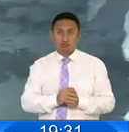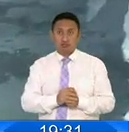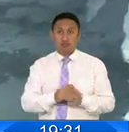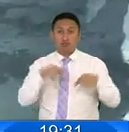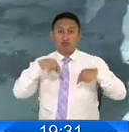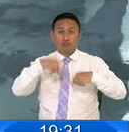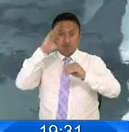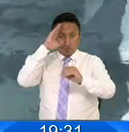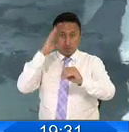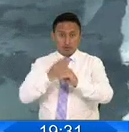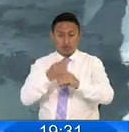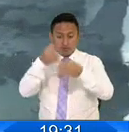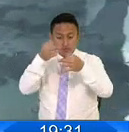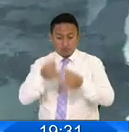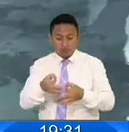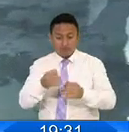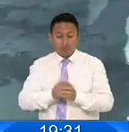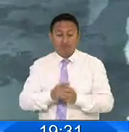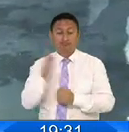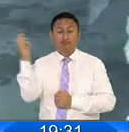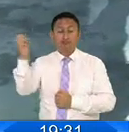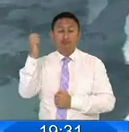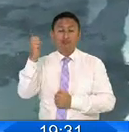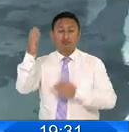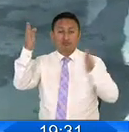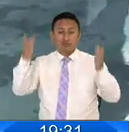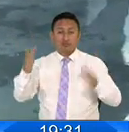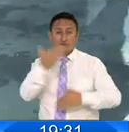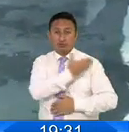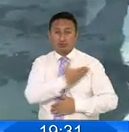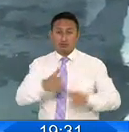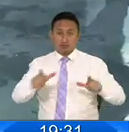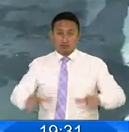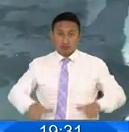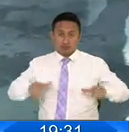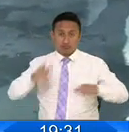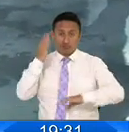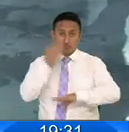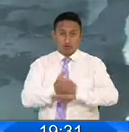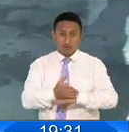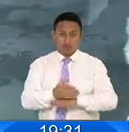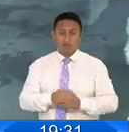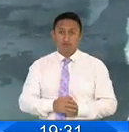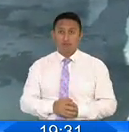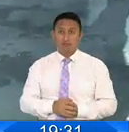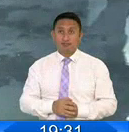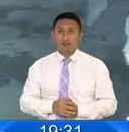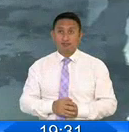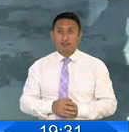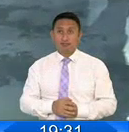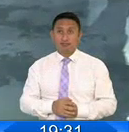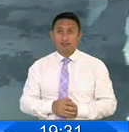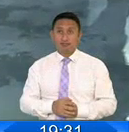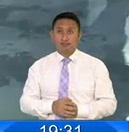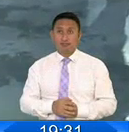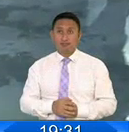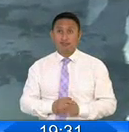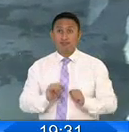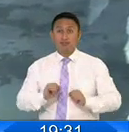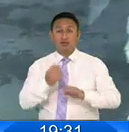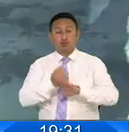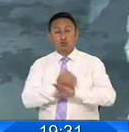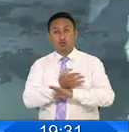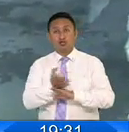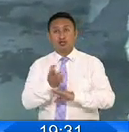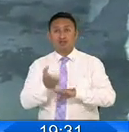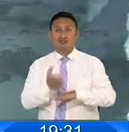en pos de cumplir con el estado de excepción decretado por el presidente de la República. Esto en contexto de las